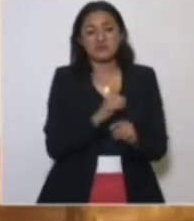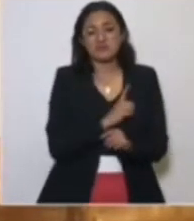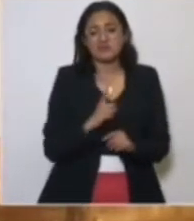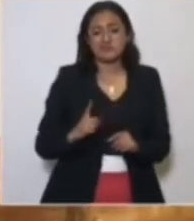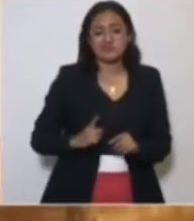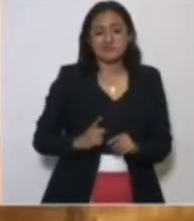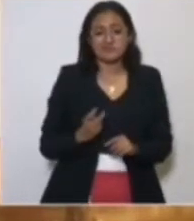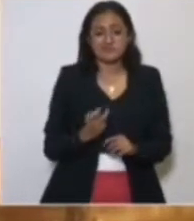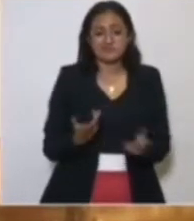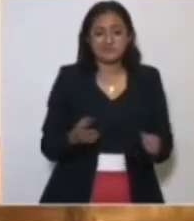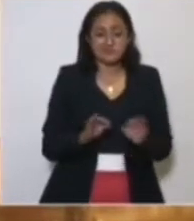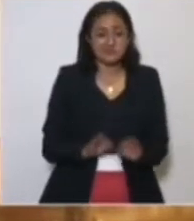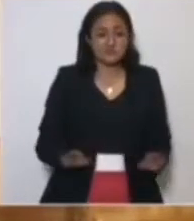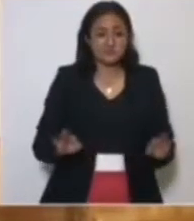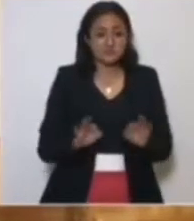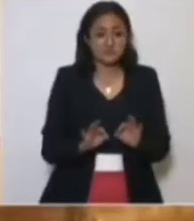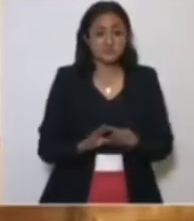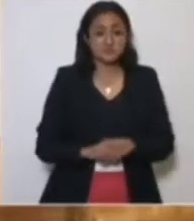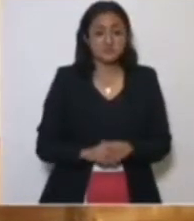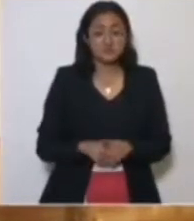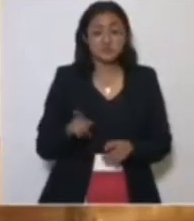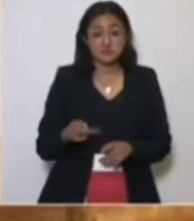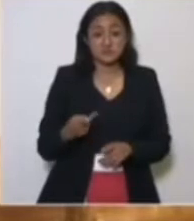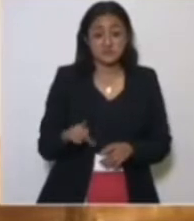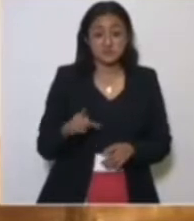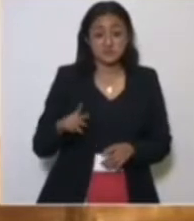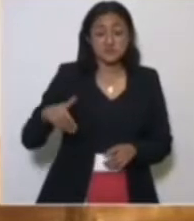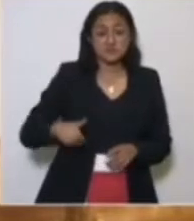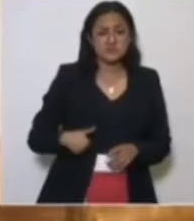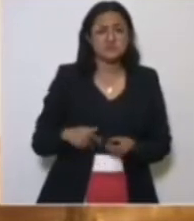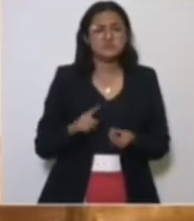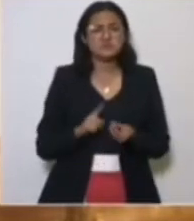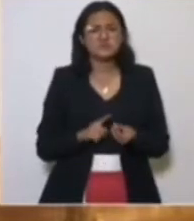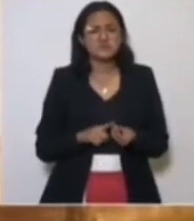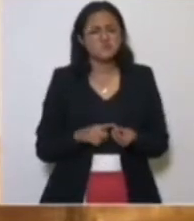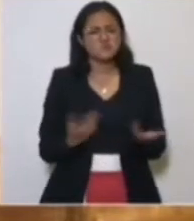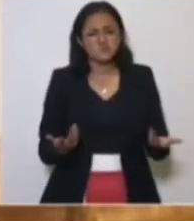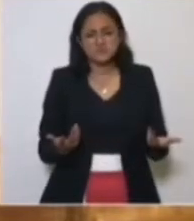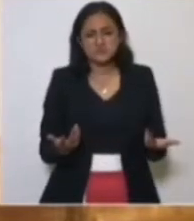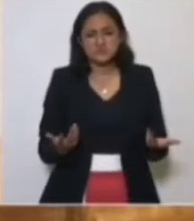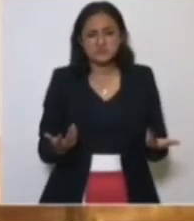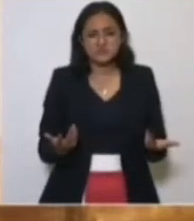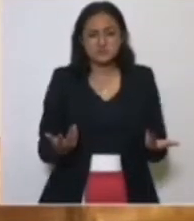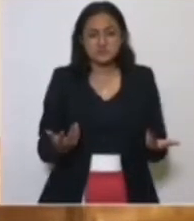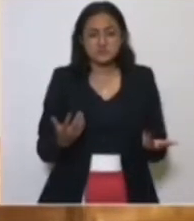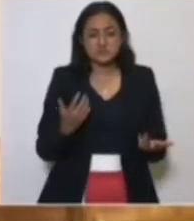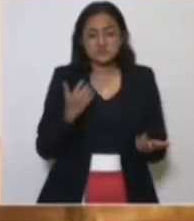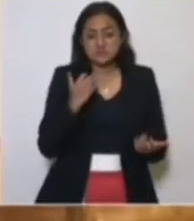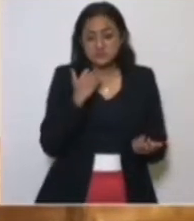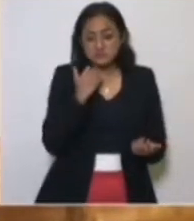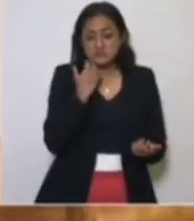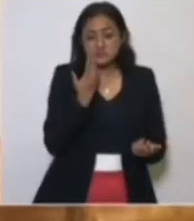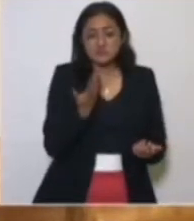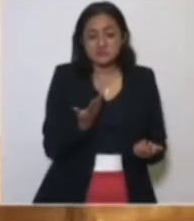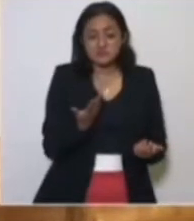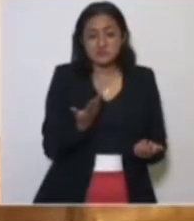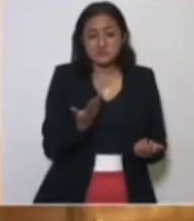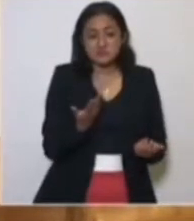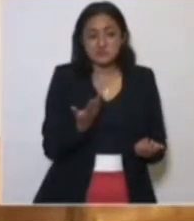precaución esos accidentes donde quiere uno